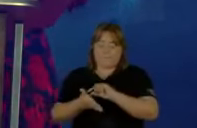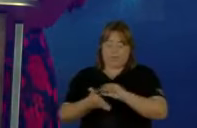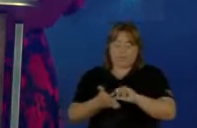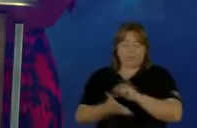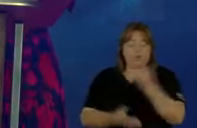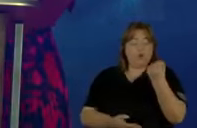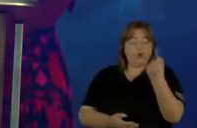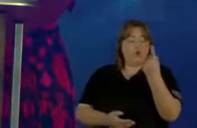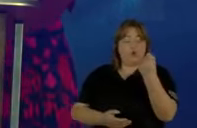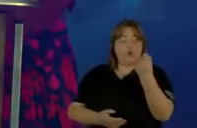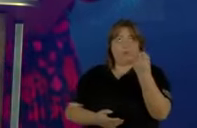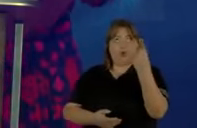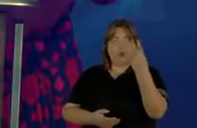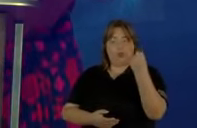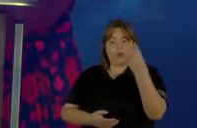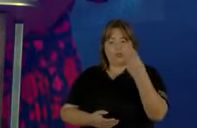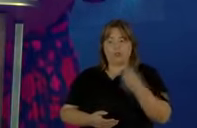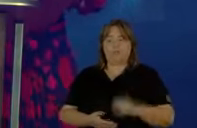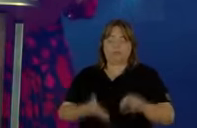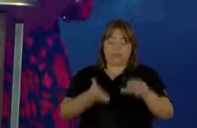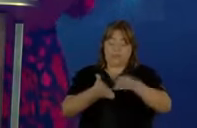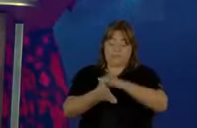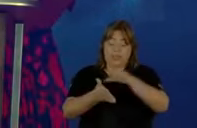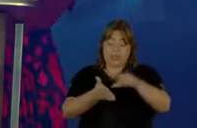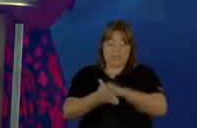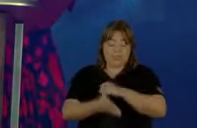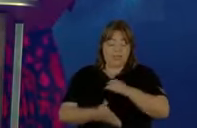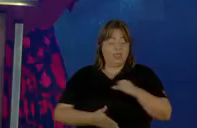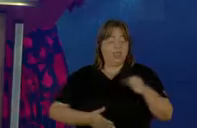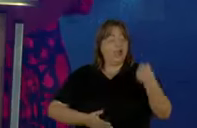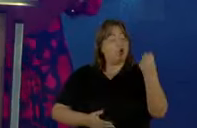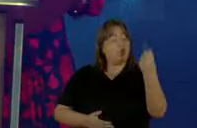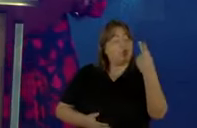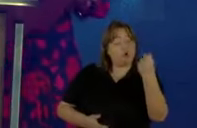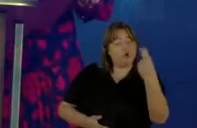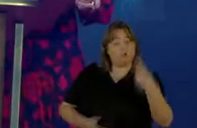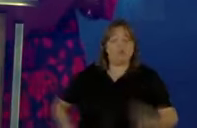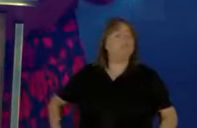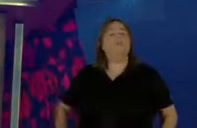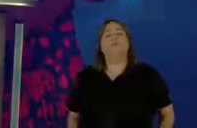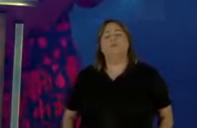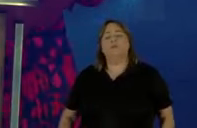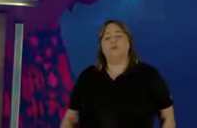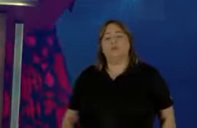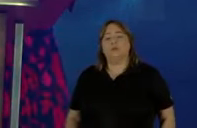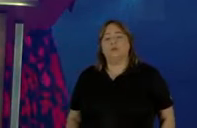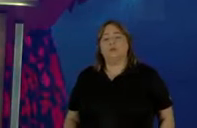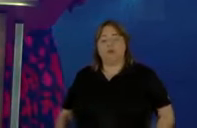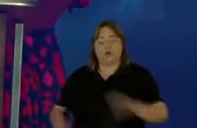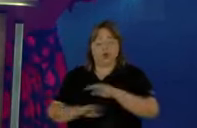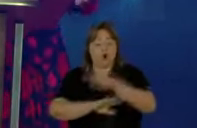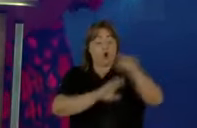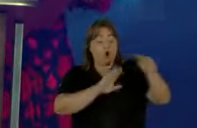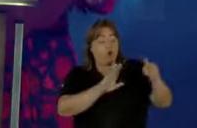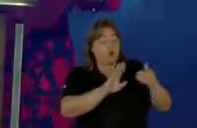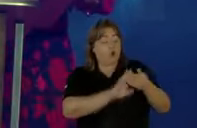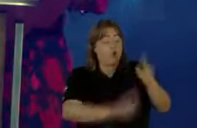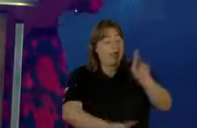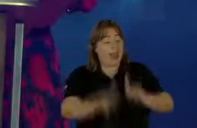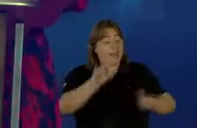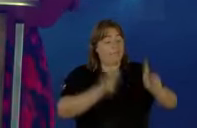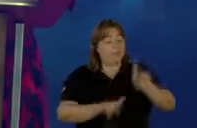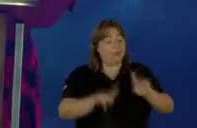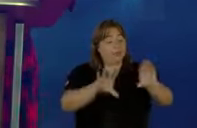12. Evangelio según San Juan, verso 12. Mas a todos los que le